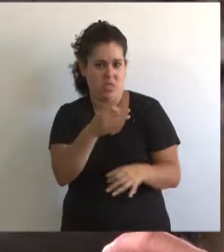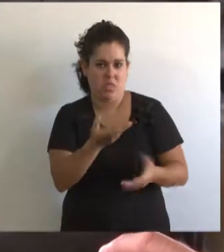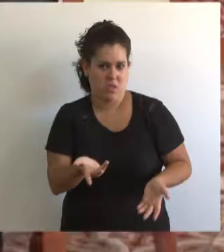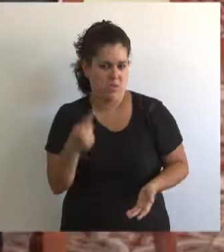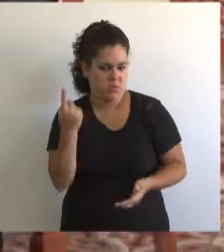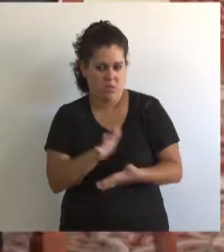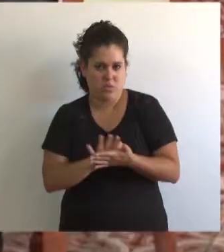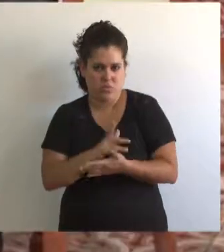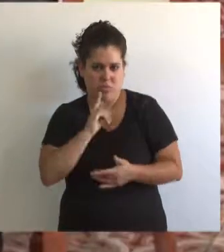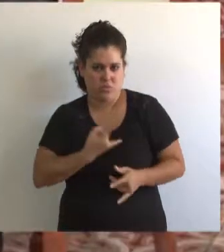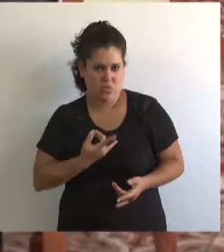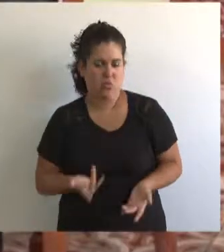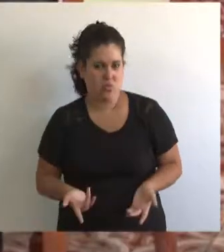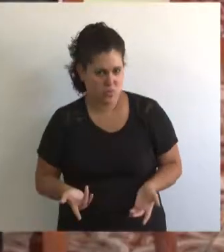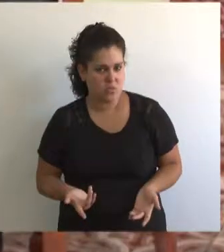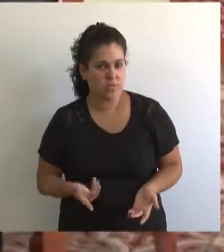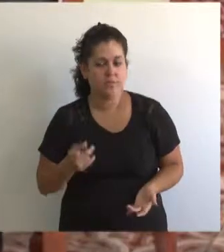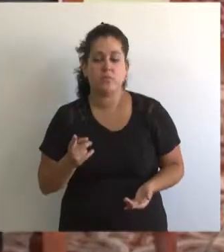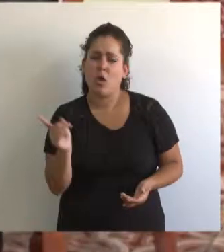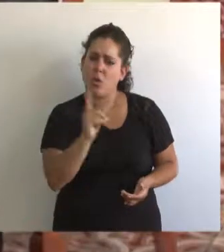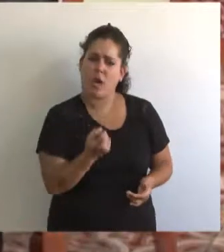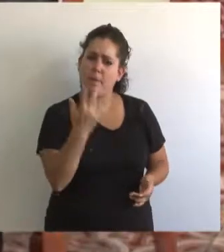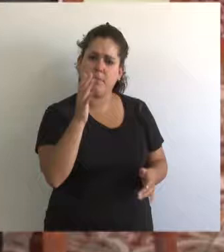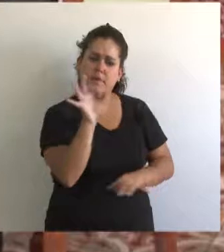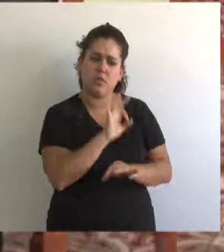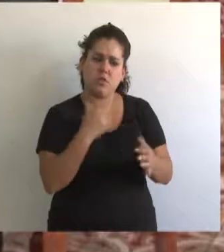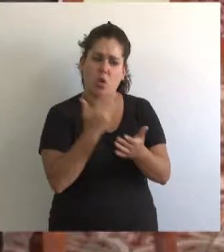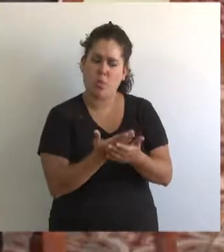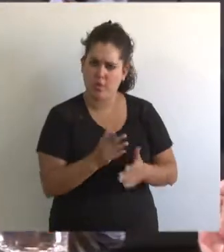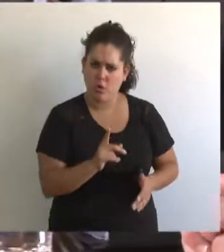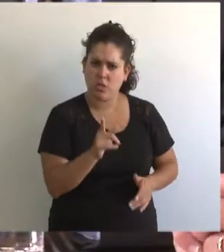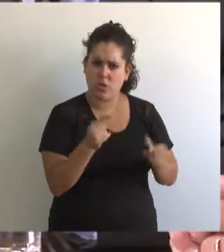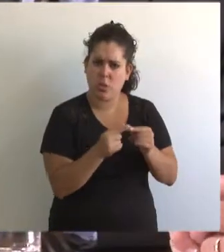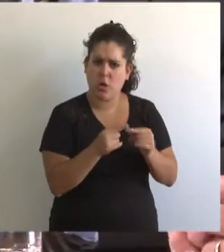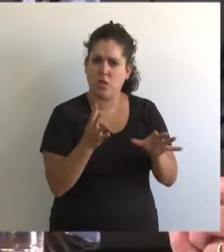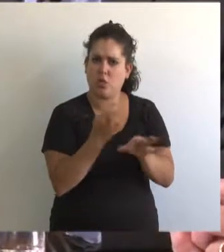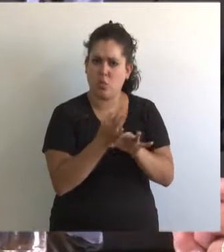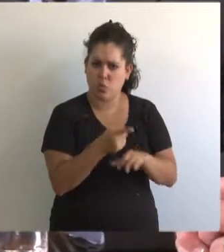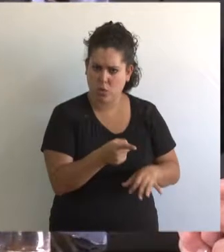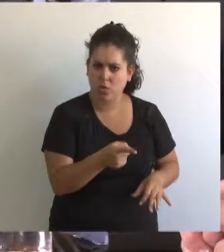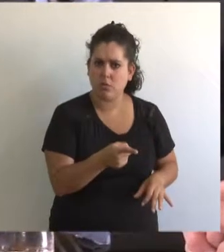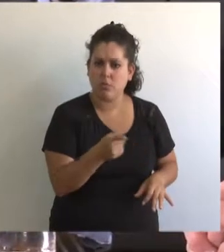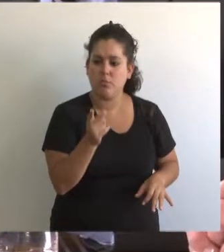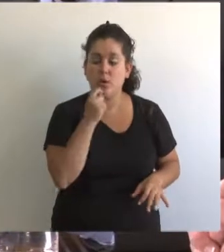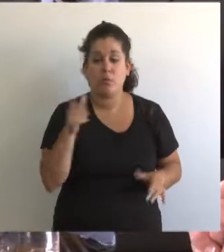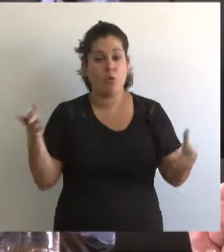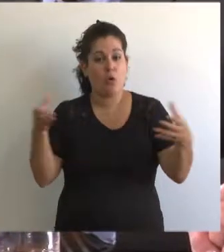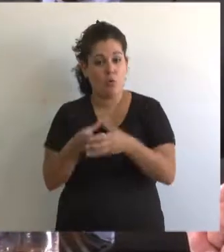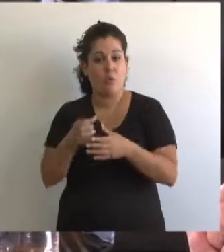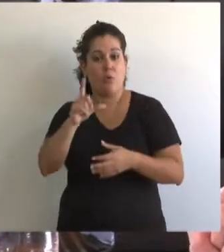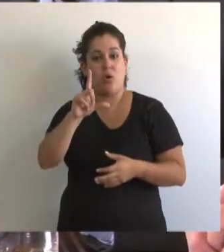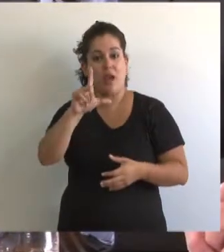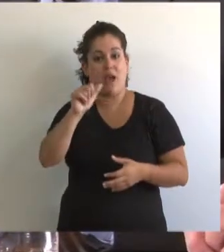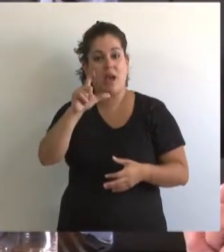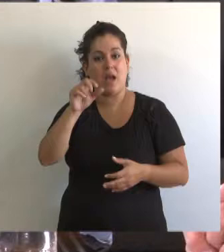hacer una pregunta. No es la primera vez que se presenta un proyecto de ley sobre el tema del boleto estudiantil. De hecho, los diputados de la agrupación de la Cámpora tienen